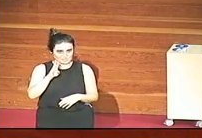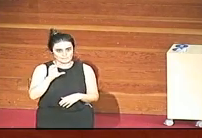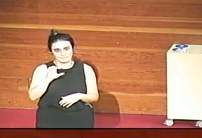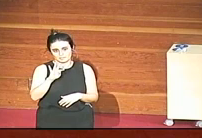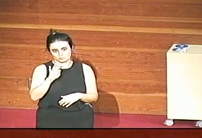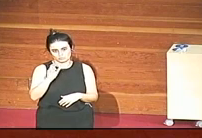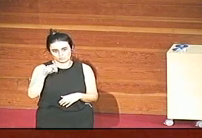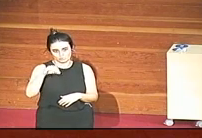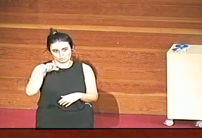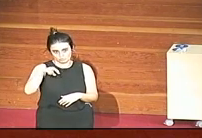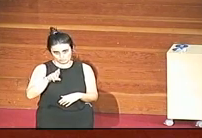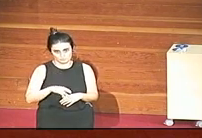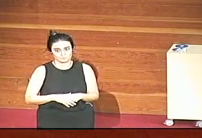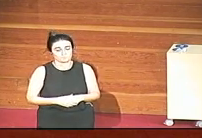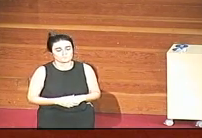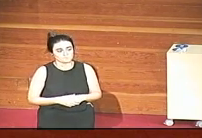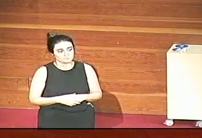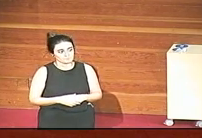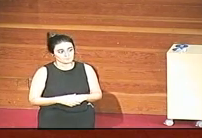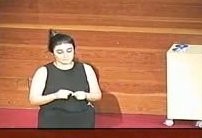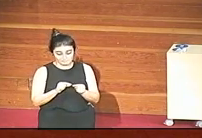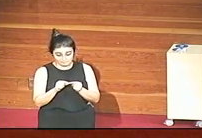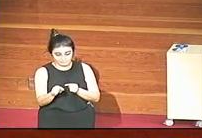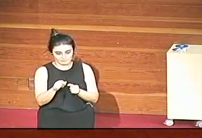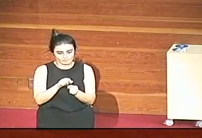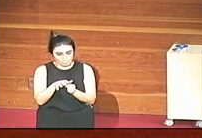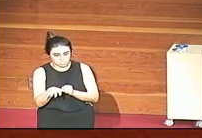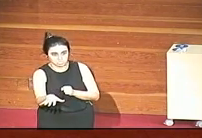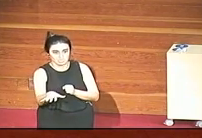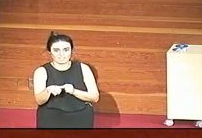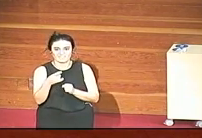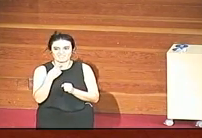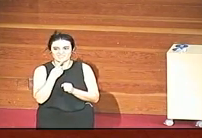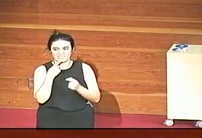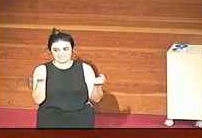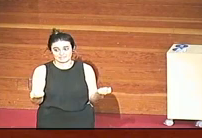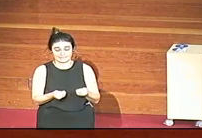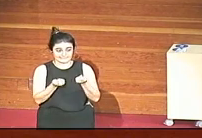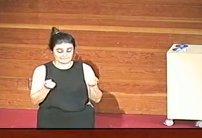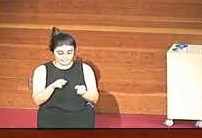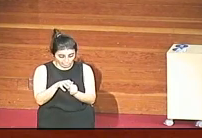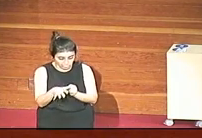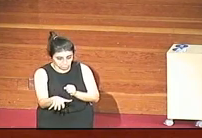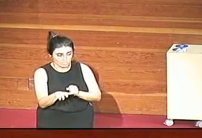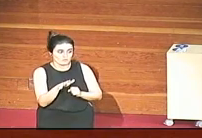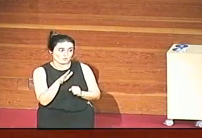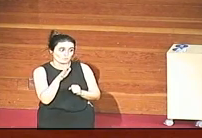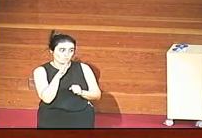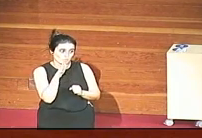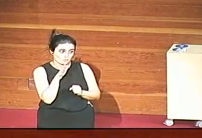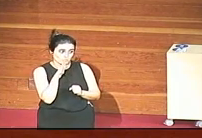pues bueno en el vertido han dicho que ha sido debido a las fuertes